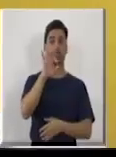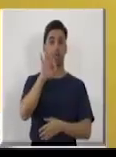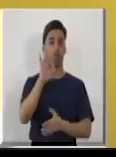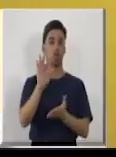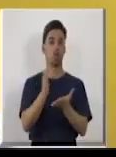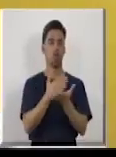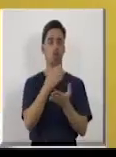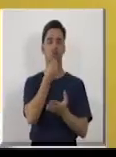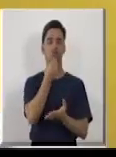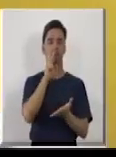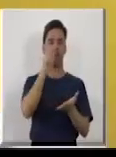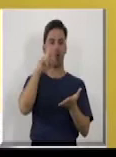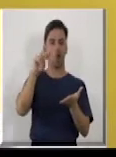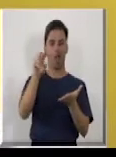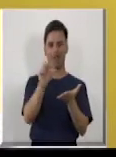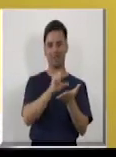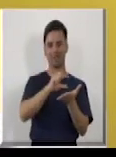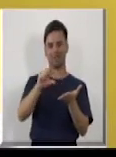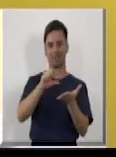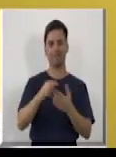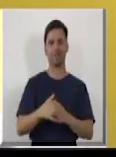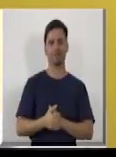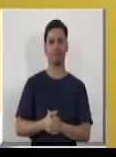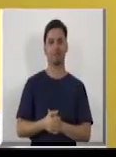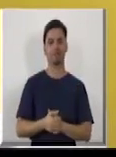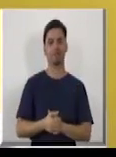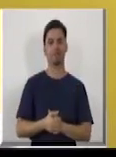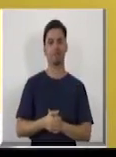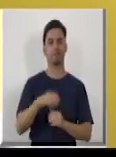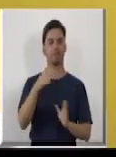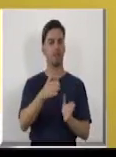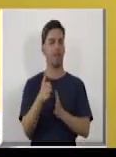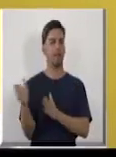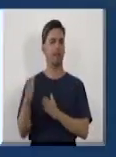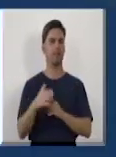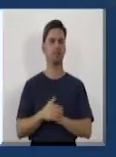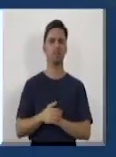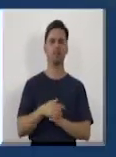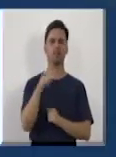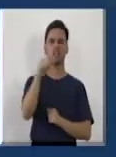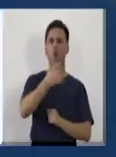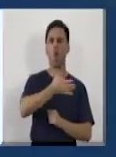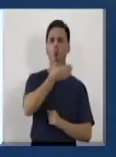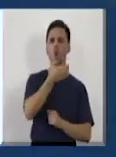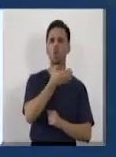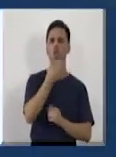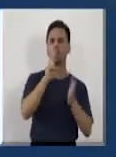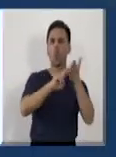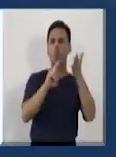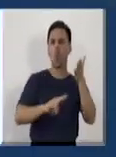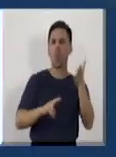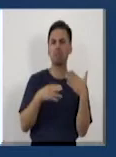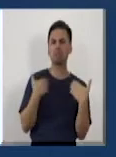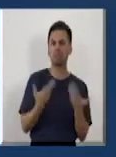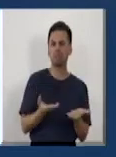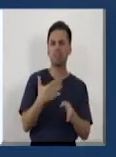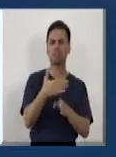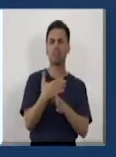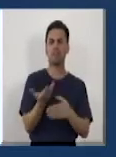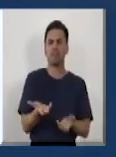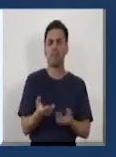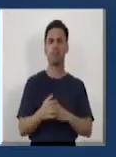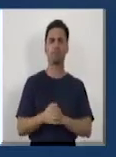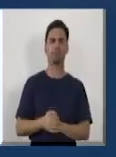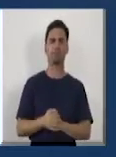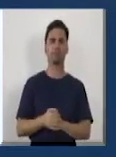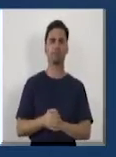Ahora, vamos a pasar al segundo momento. ¿Qué se entiende por corriente eléctrica? Corriente eléctrica, el movimiento